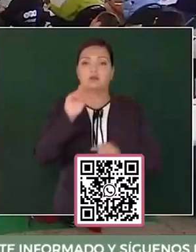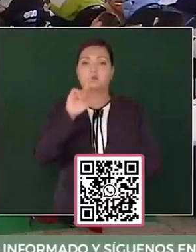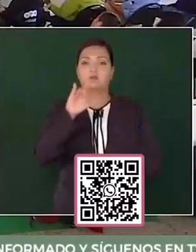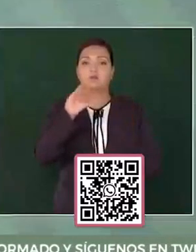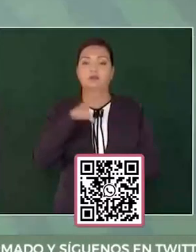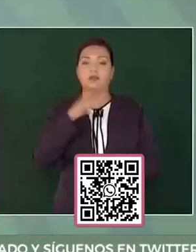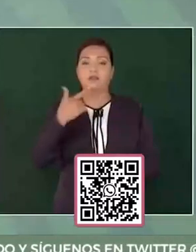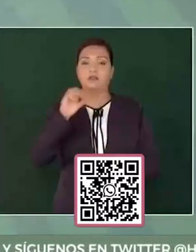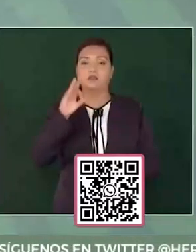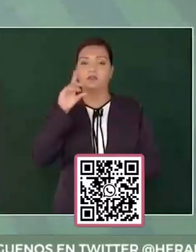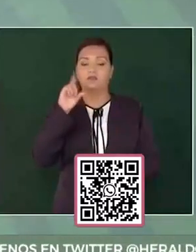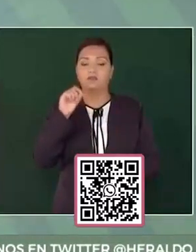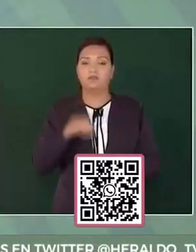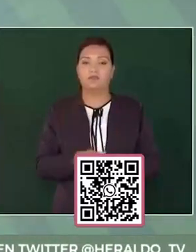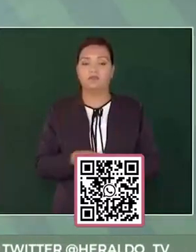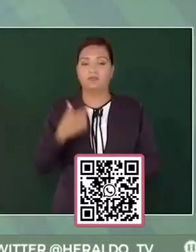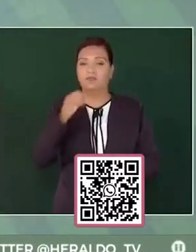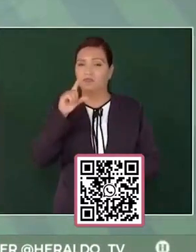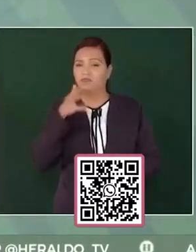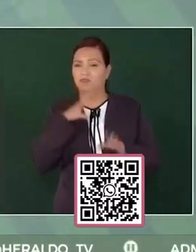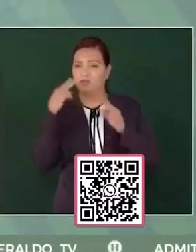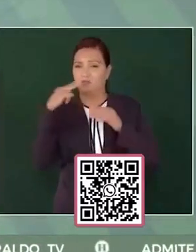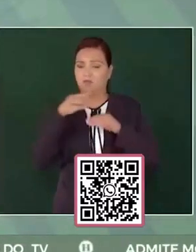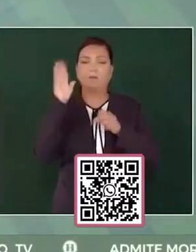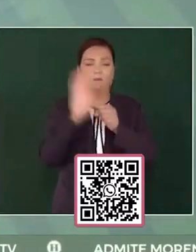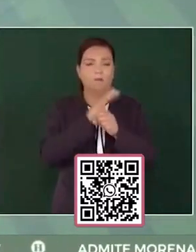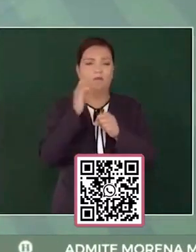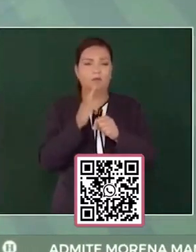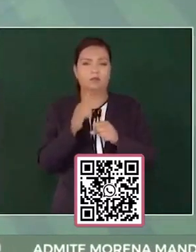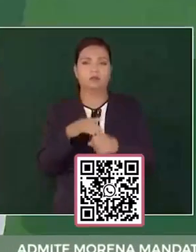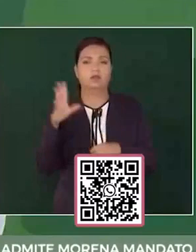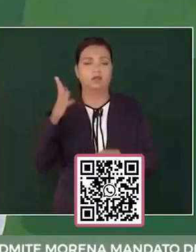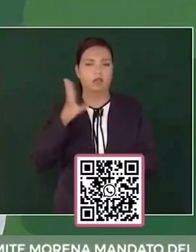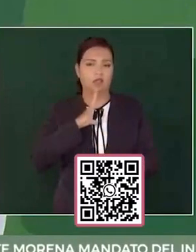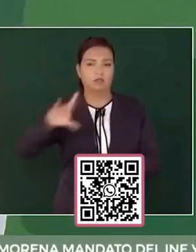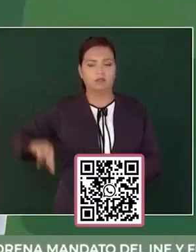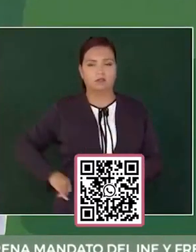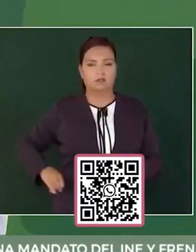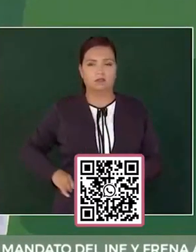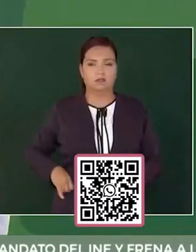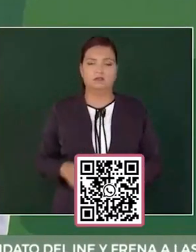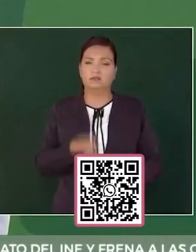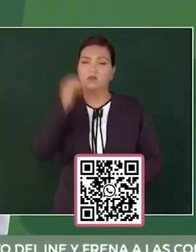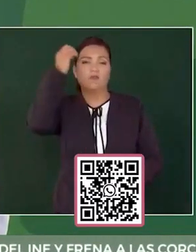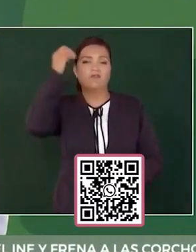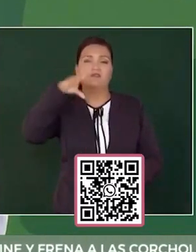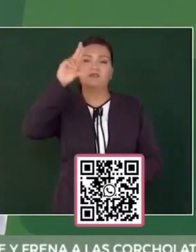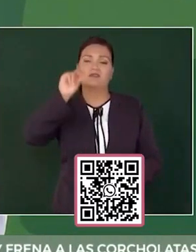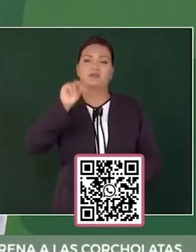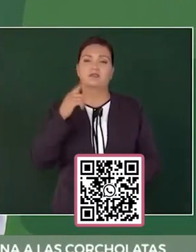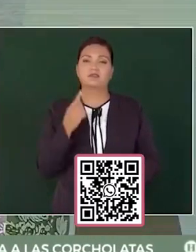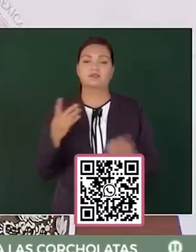que nosotros, los ciudadanos, estemos informados y podamos tener acceso a esa